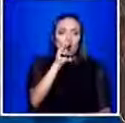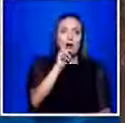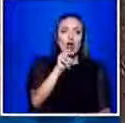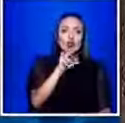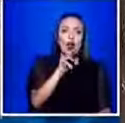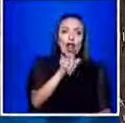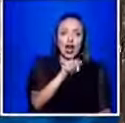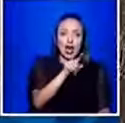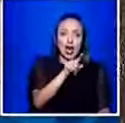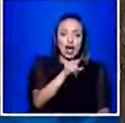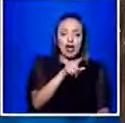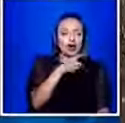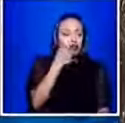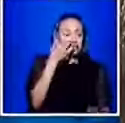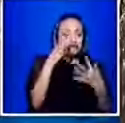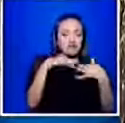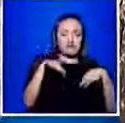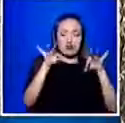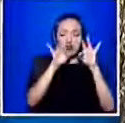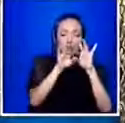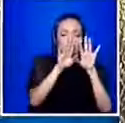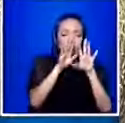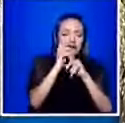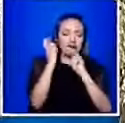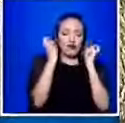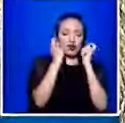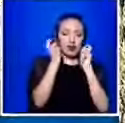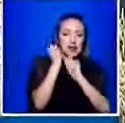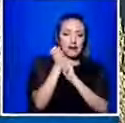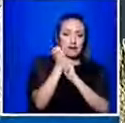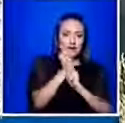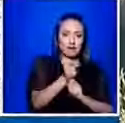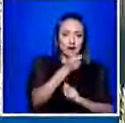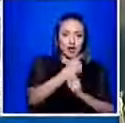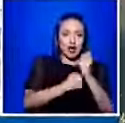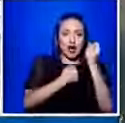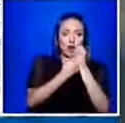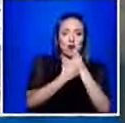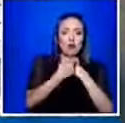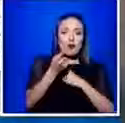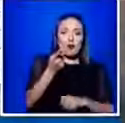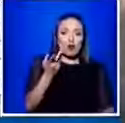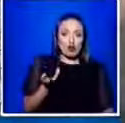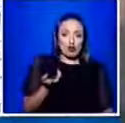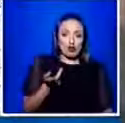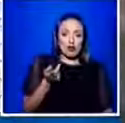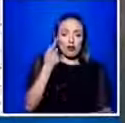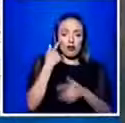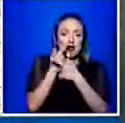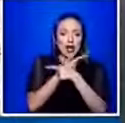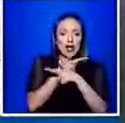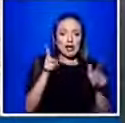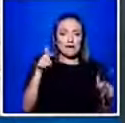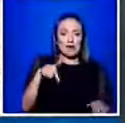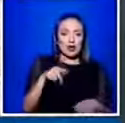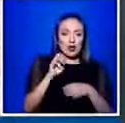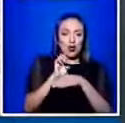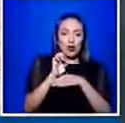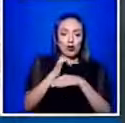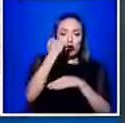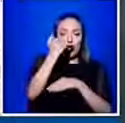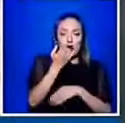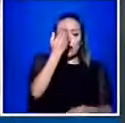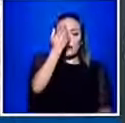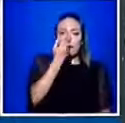como uno de los elementos tan fundamentales que apoyó al Libertador dentro de su campaña libertaria de